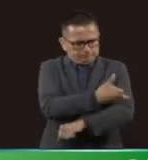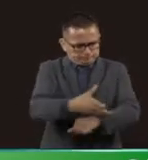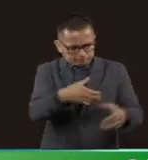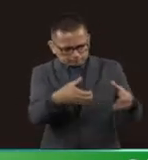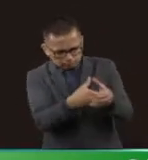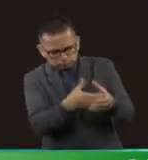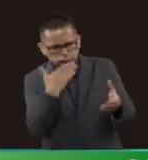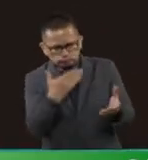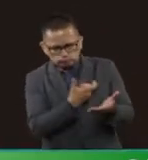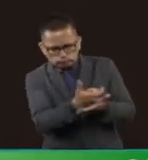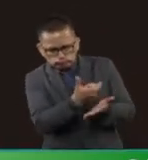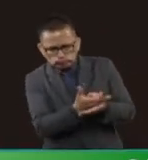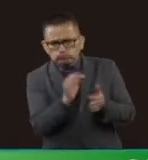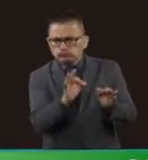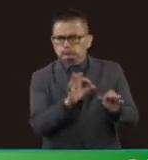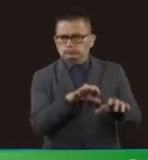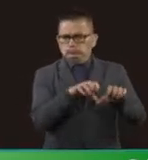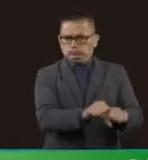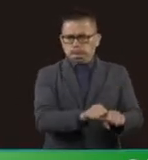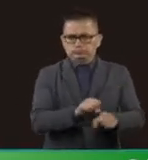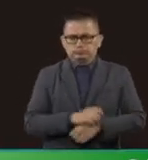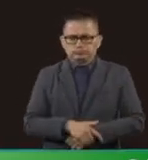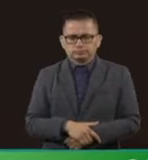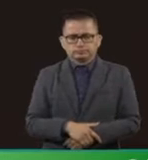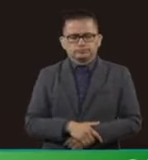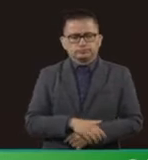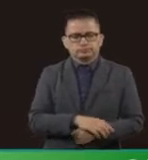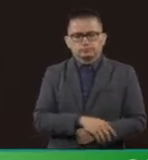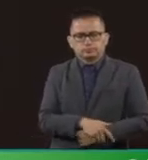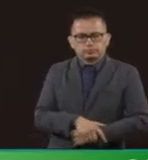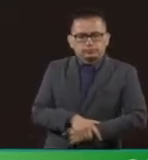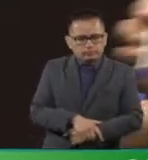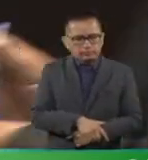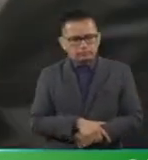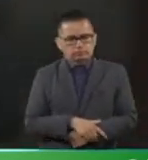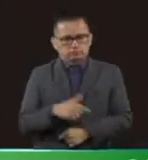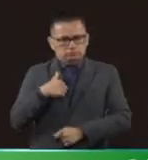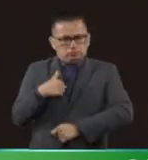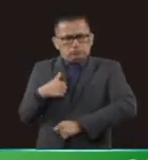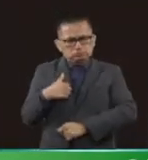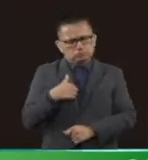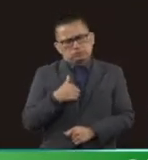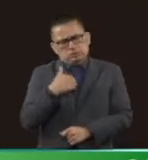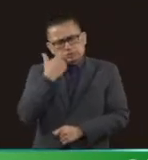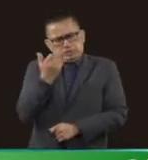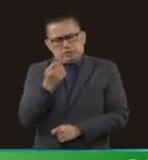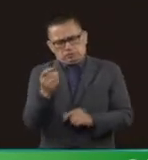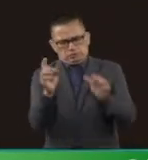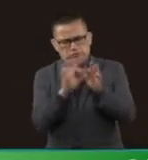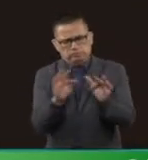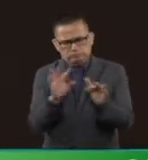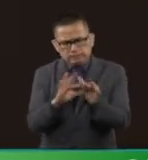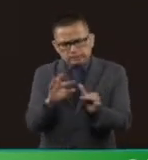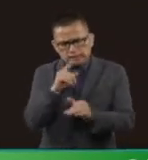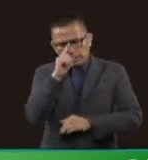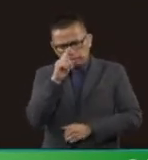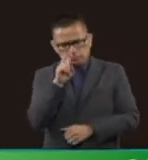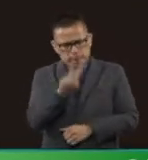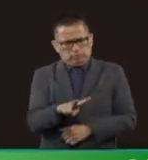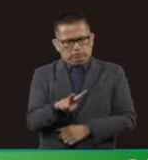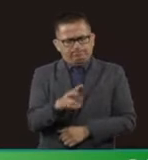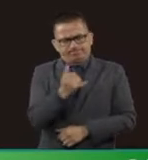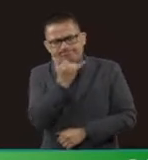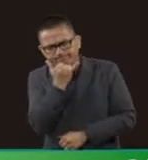Debo compartirles, y perdónenme la infidencia, que en abril